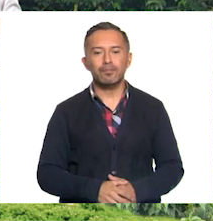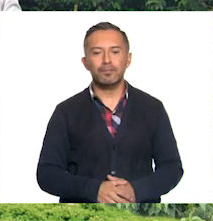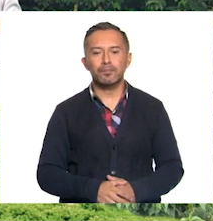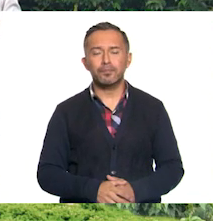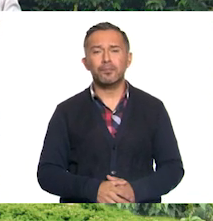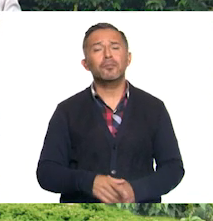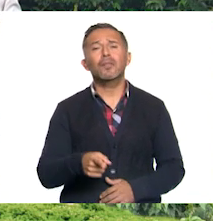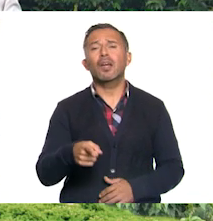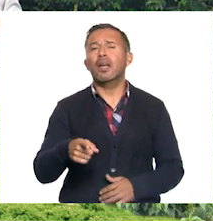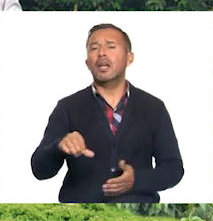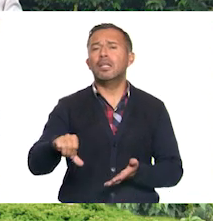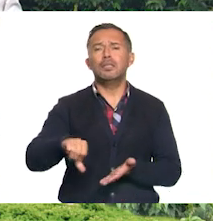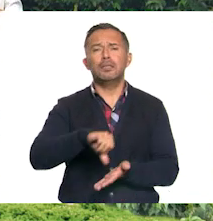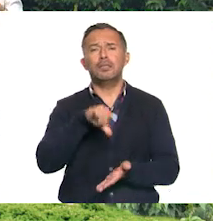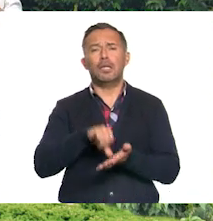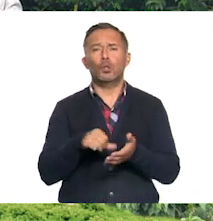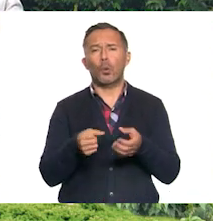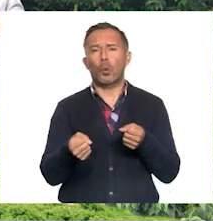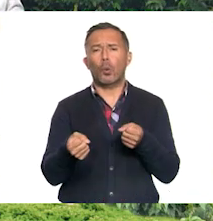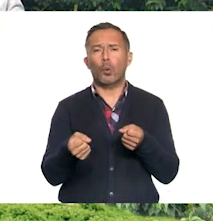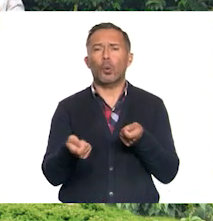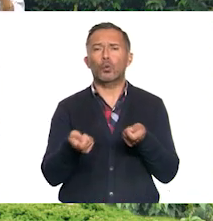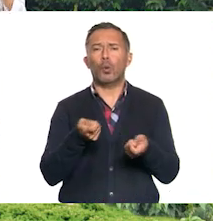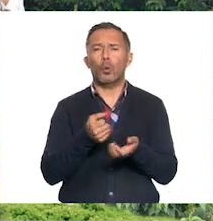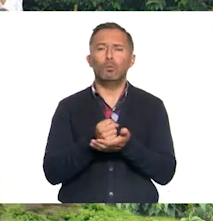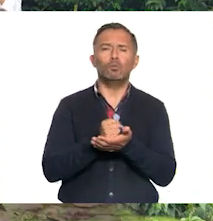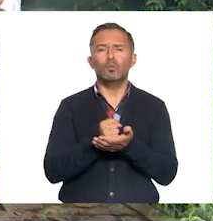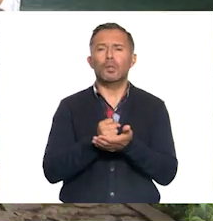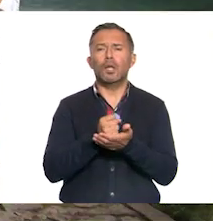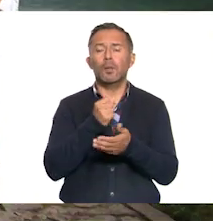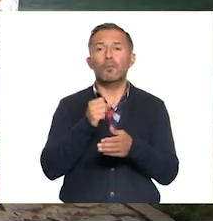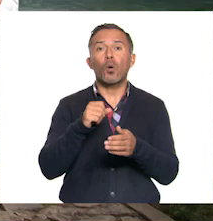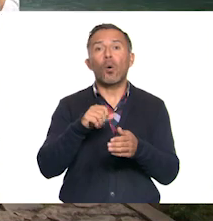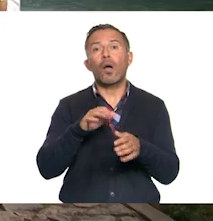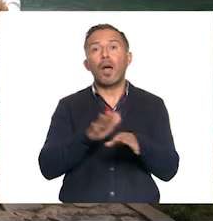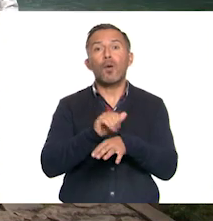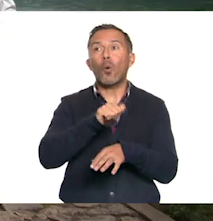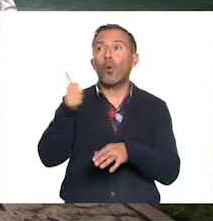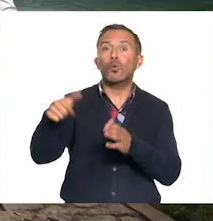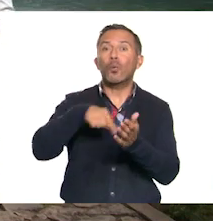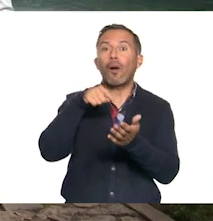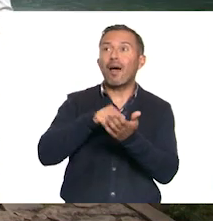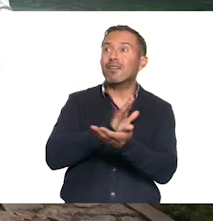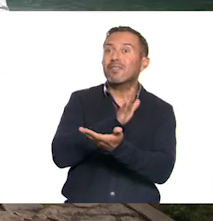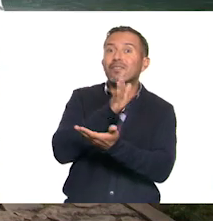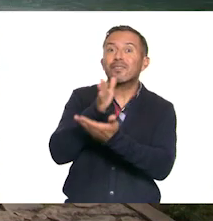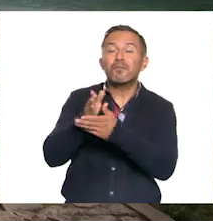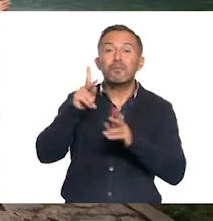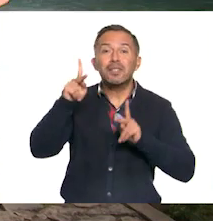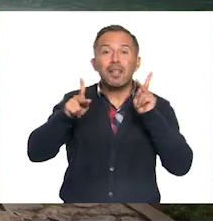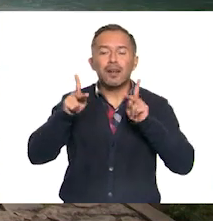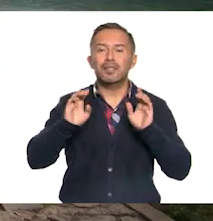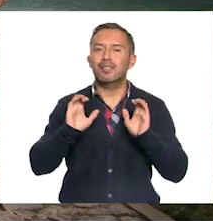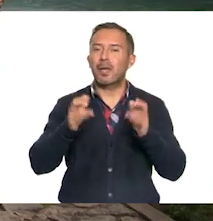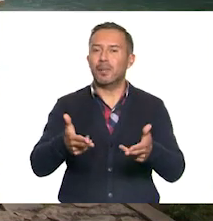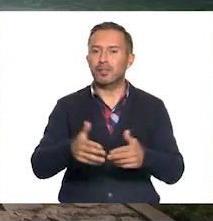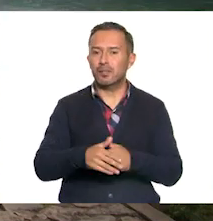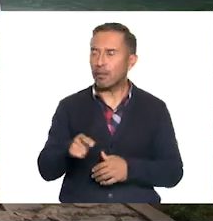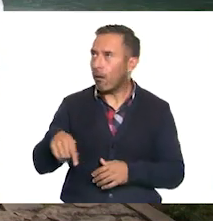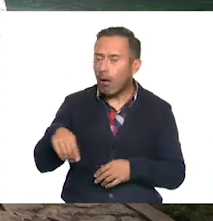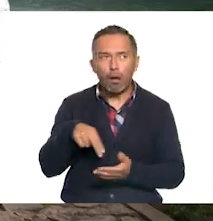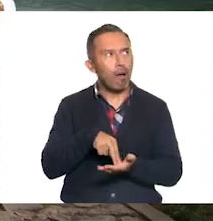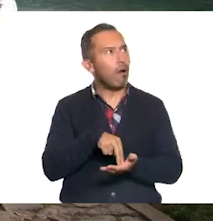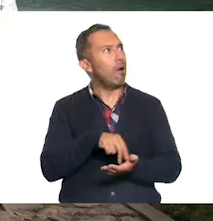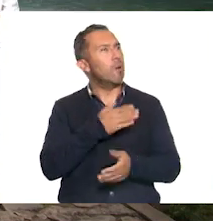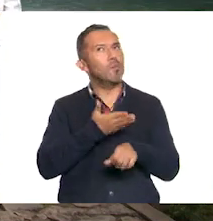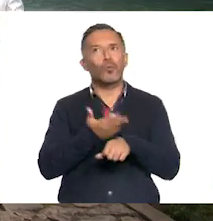Reportando desde el Centro de Control, siguiente parada es Chiapas. Muy bien, qué hermoso. Mira,